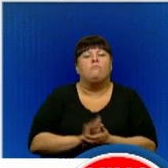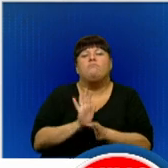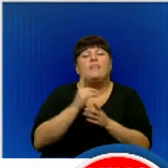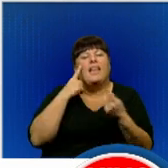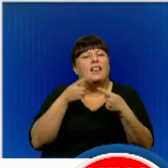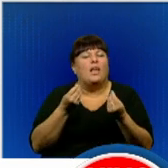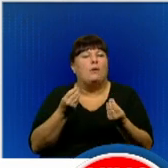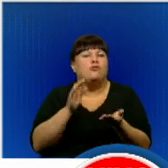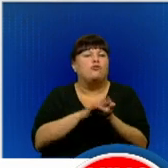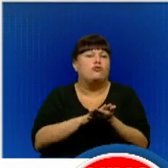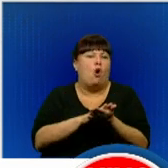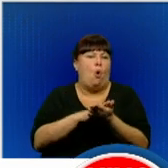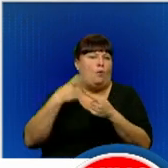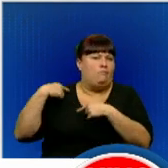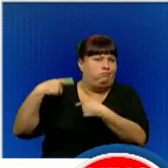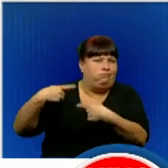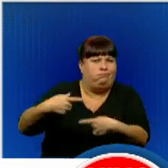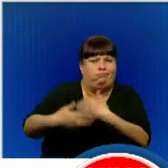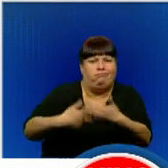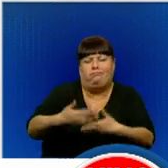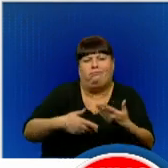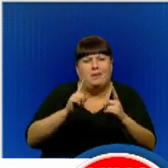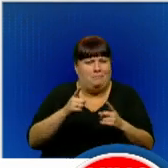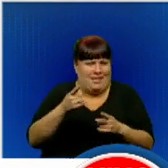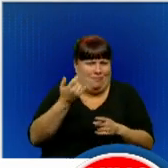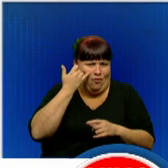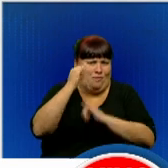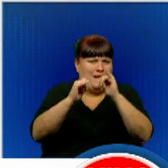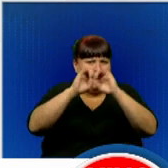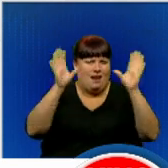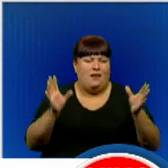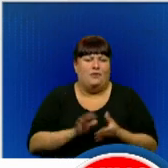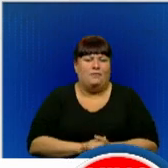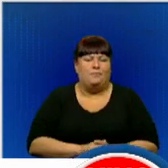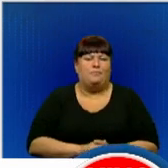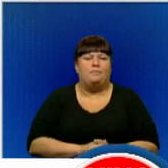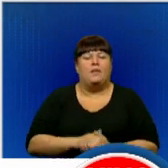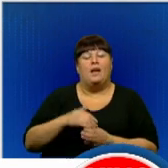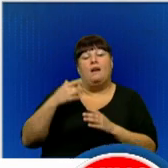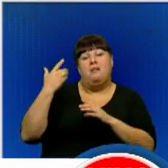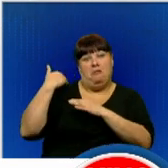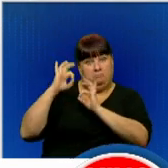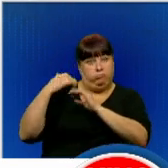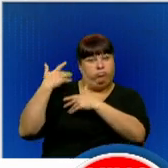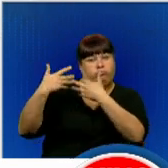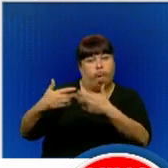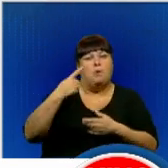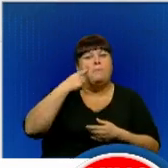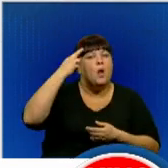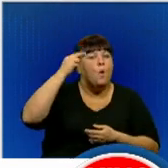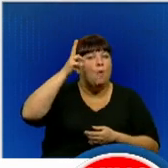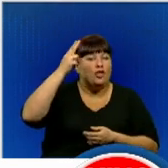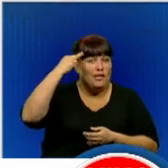ver con todo lo que pasó y que rápidamente podemos detallar unos años después en 1989